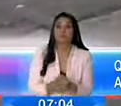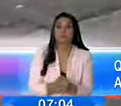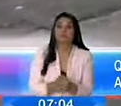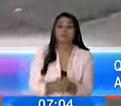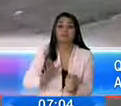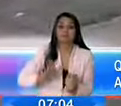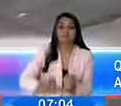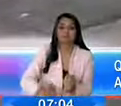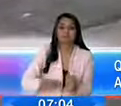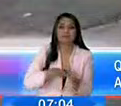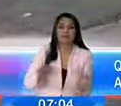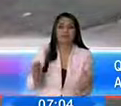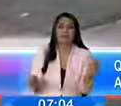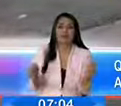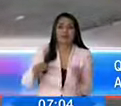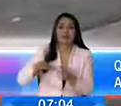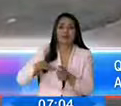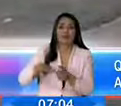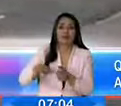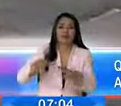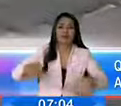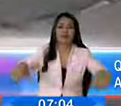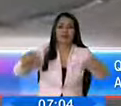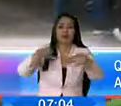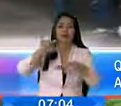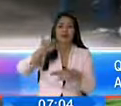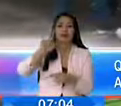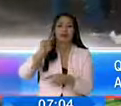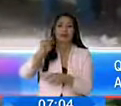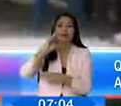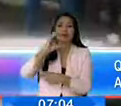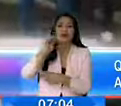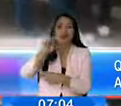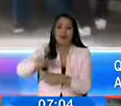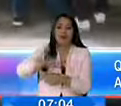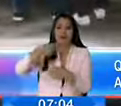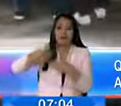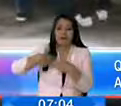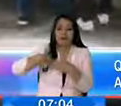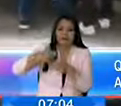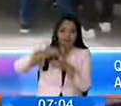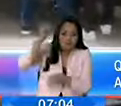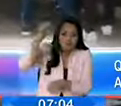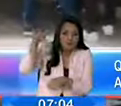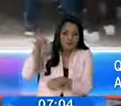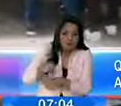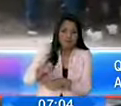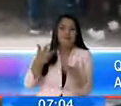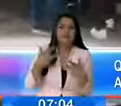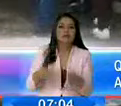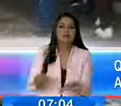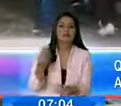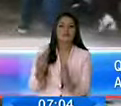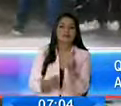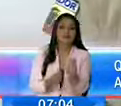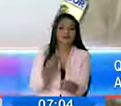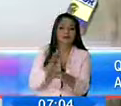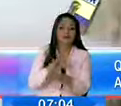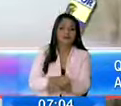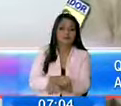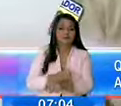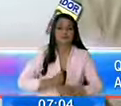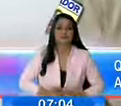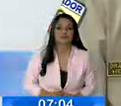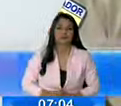marcha de la camioneta en una de las calles del sector del Inca y al descubierto la actividad a la que supuestamente se dedicaban.